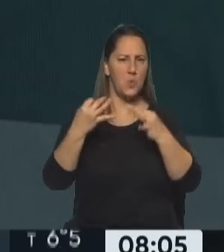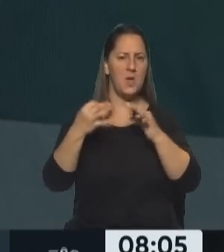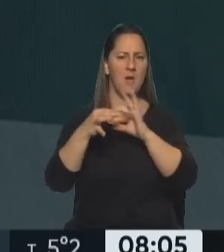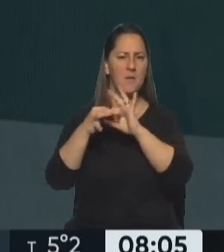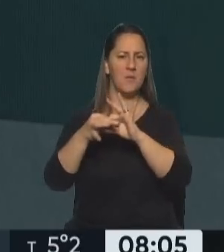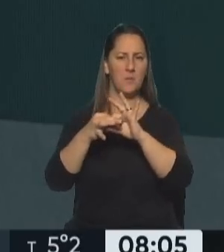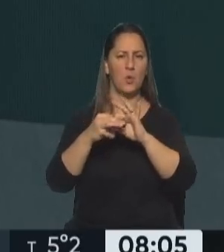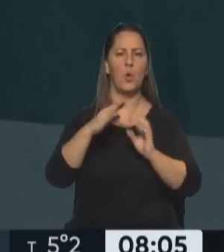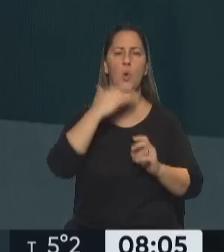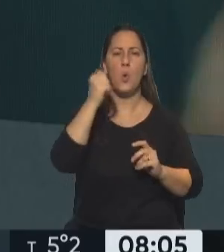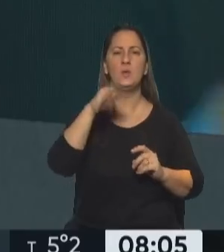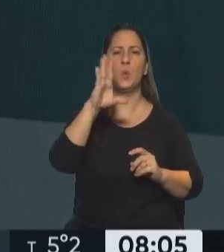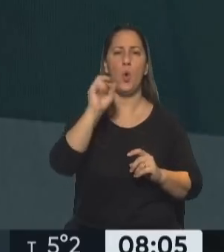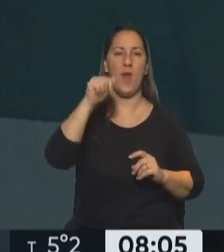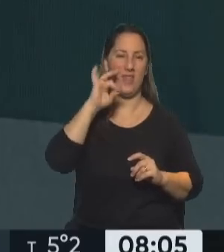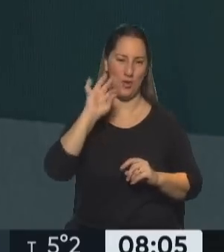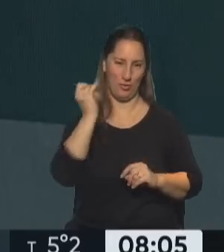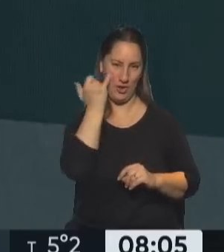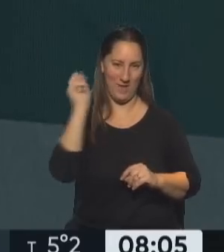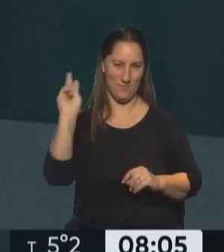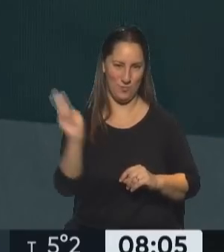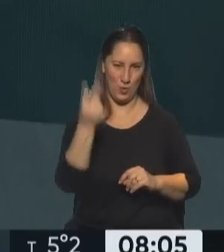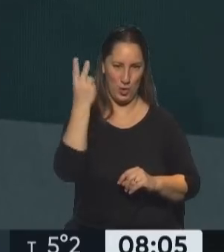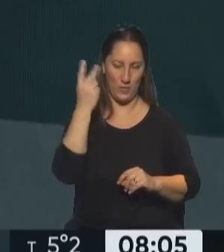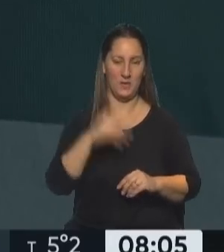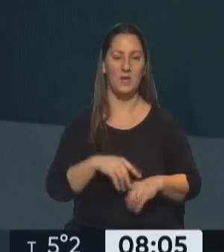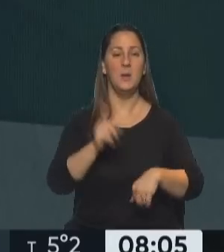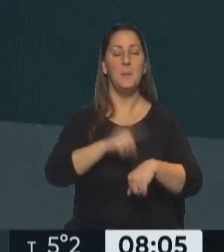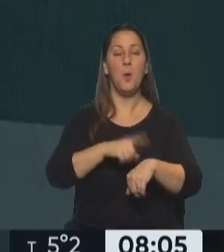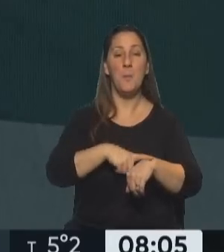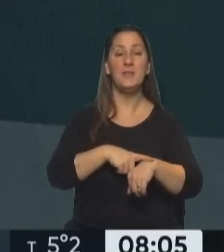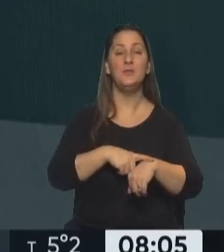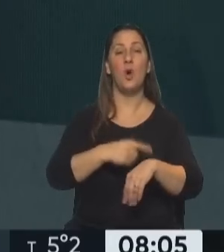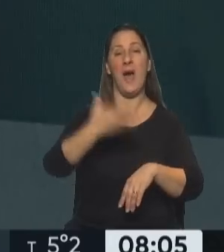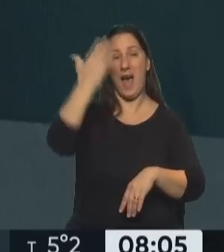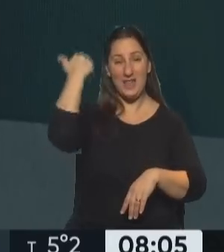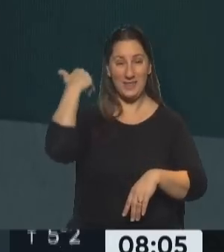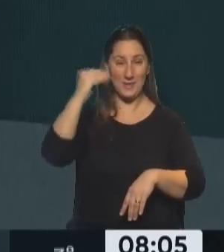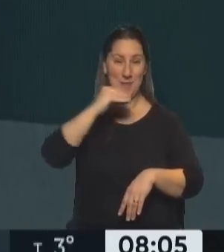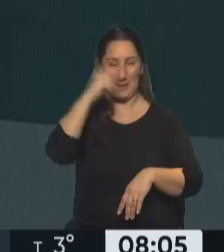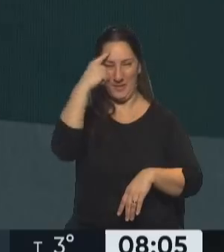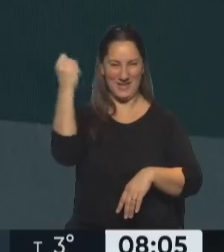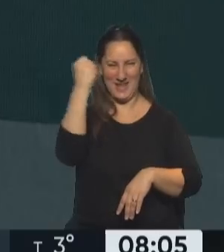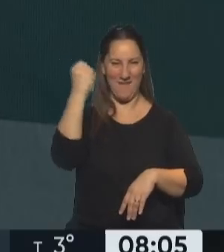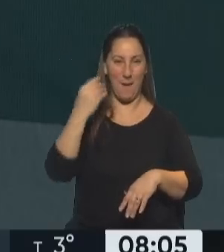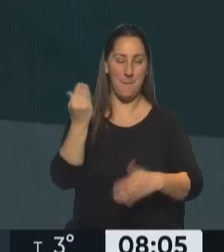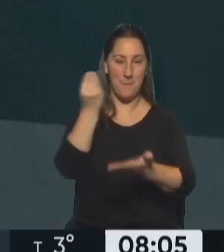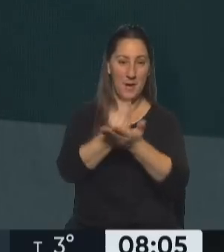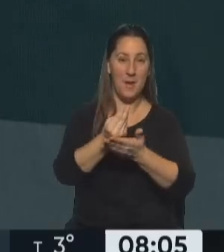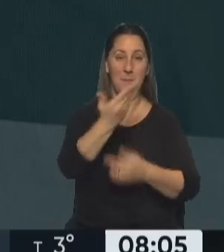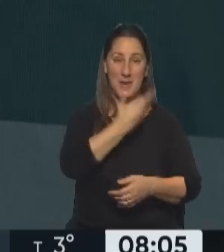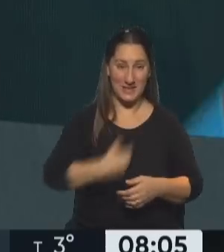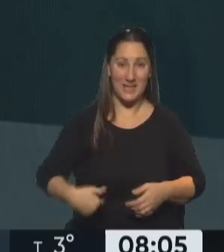el difunto juez Claudio Bonadío. En algún momento de las aspiraciones presidenciales anteriores de Sergio Massa, si Massa hubiera